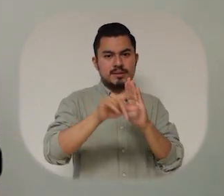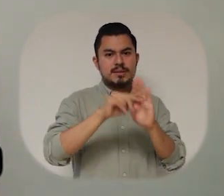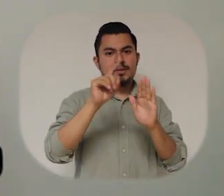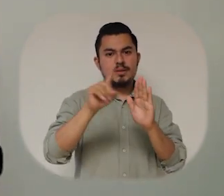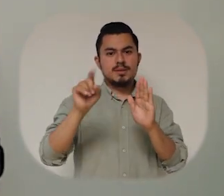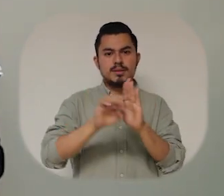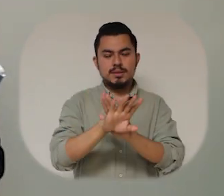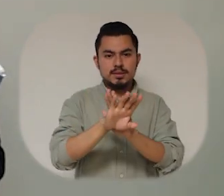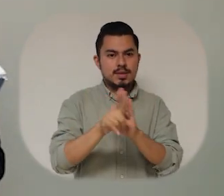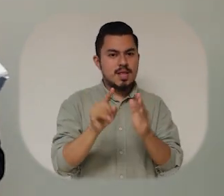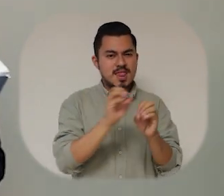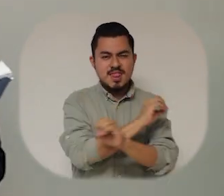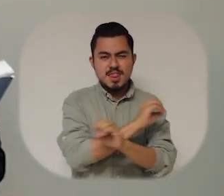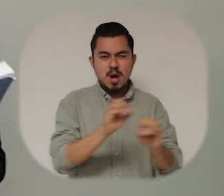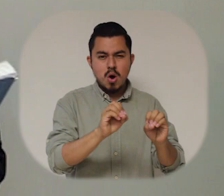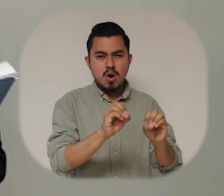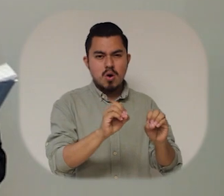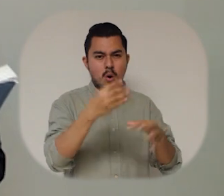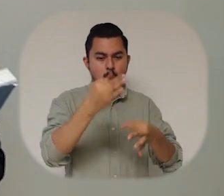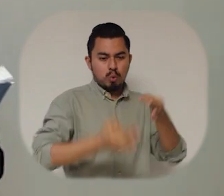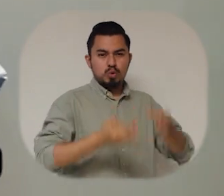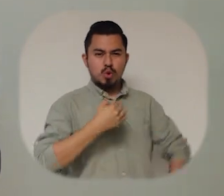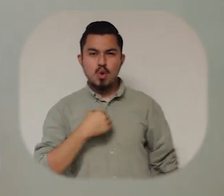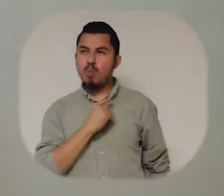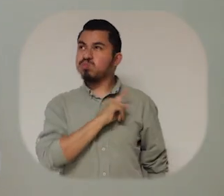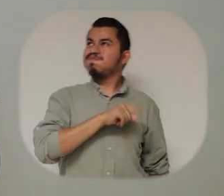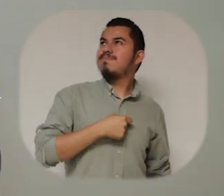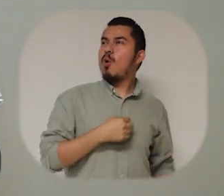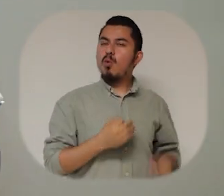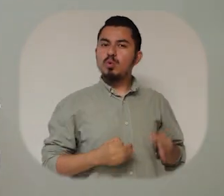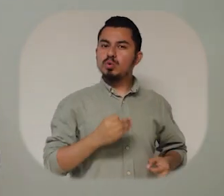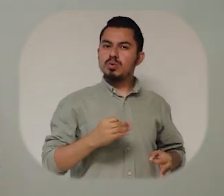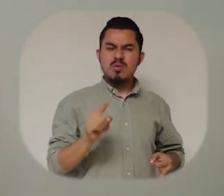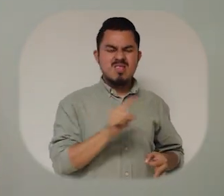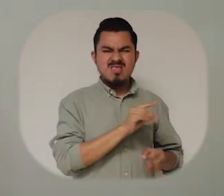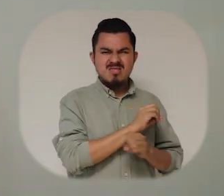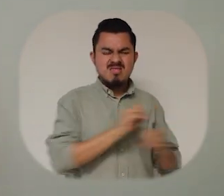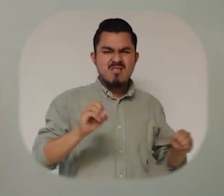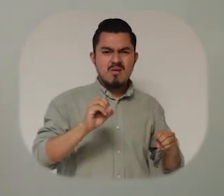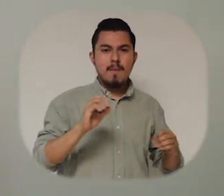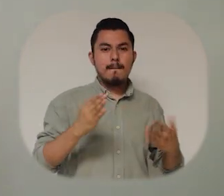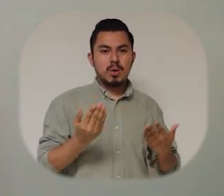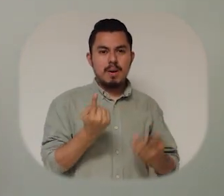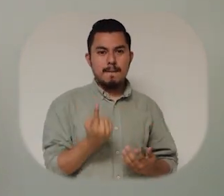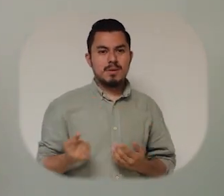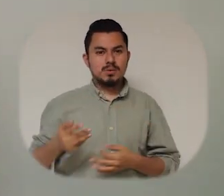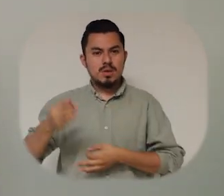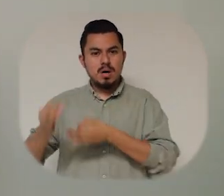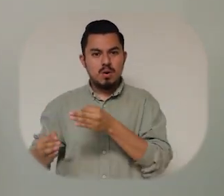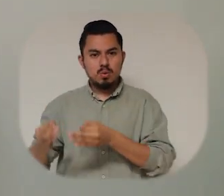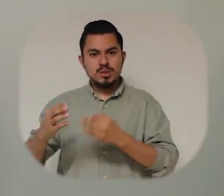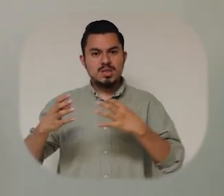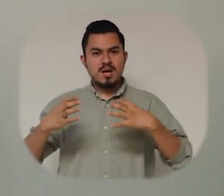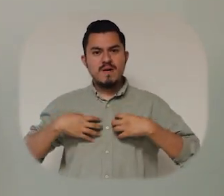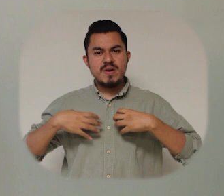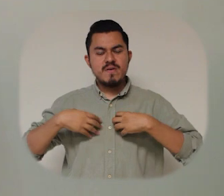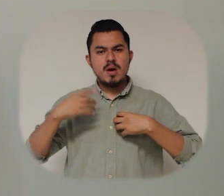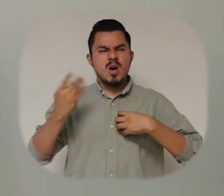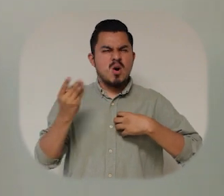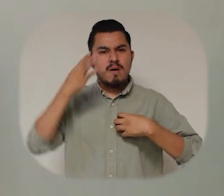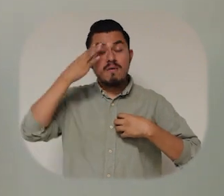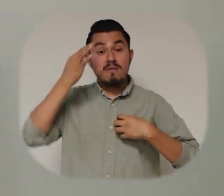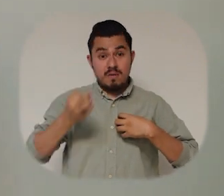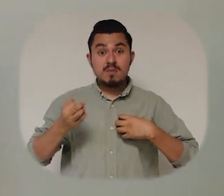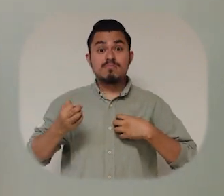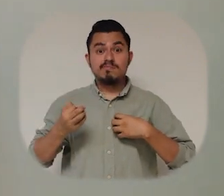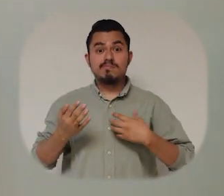Dios. Es evidente, porque el justo por la fe vivirá. Así que aquí nos dice que si de verdad